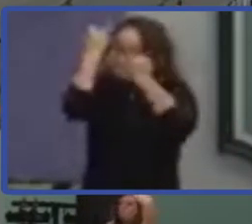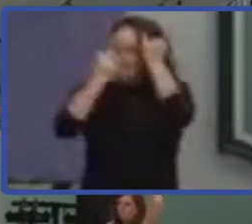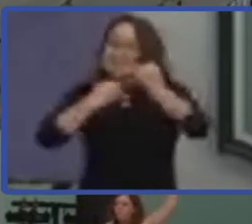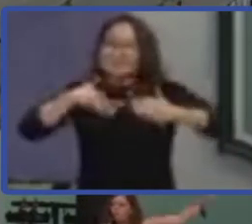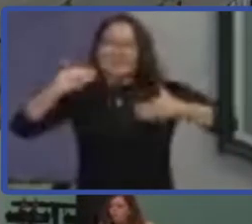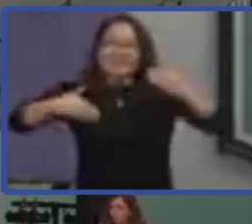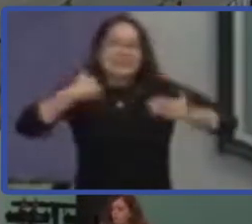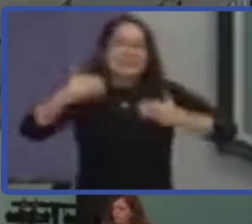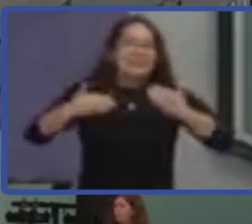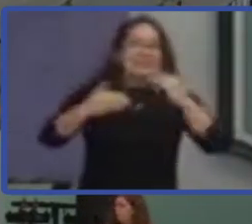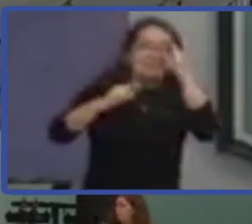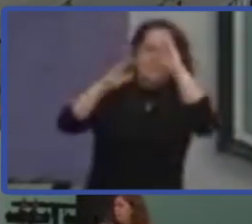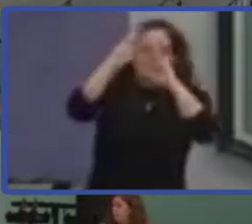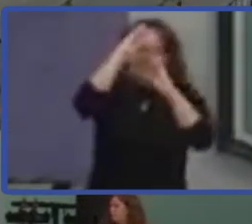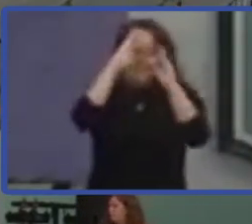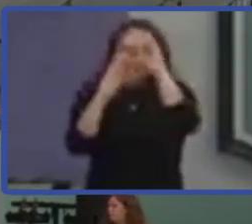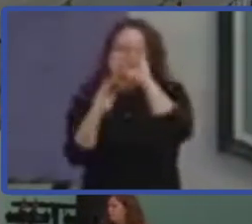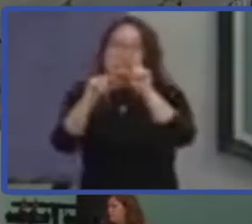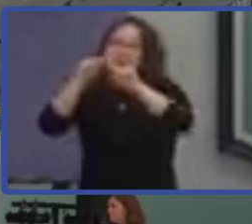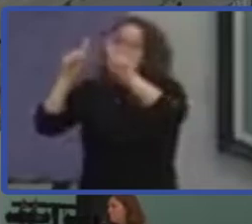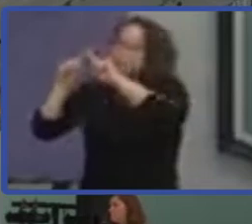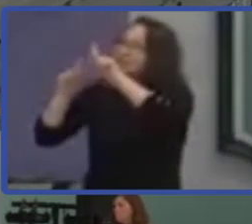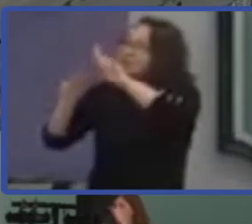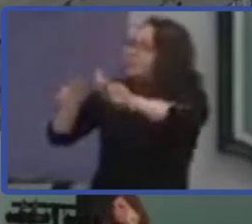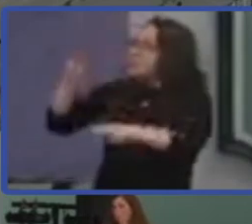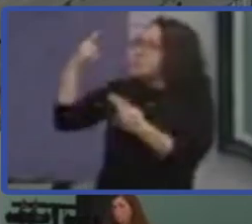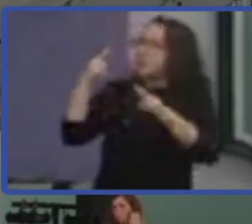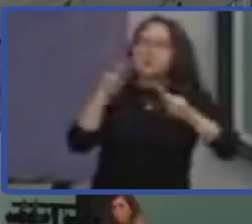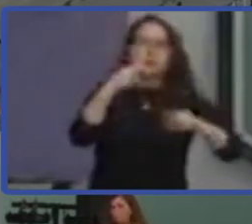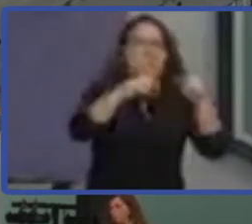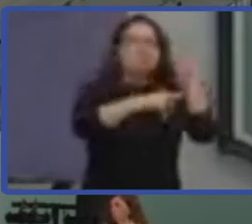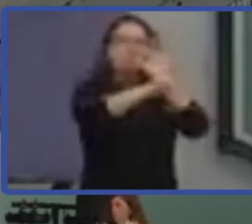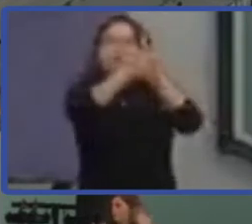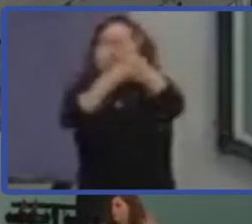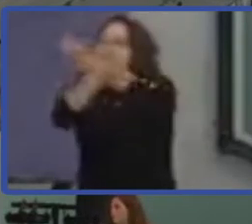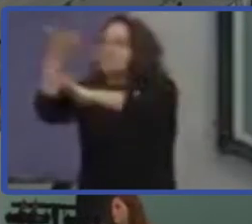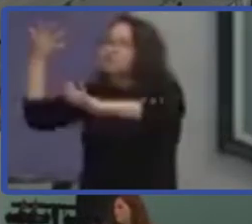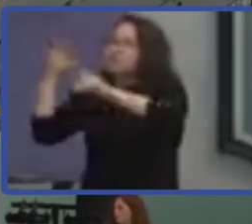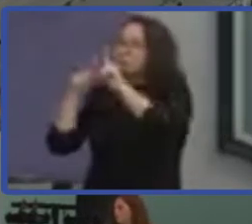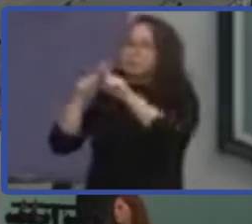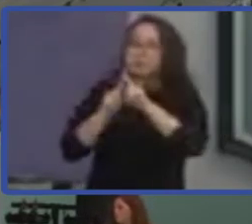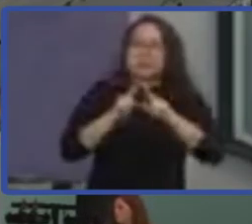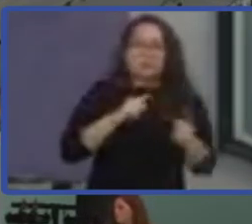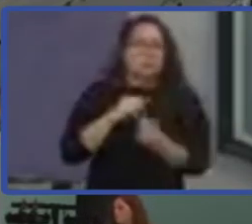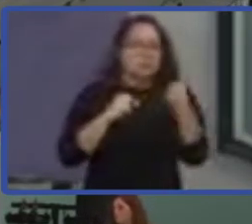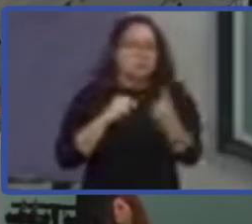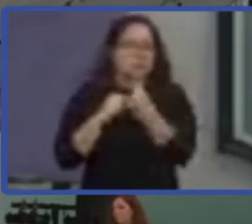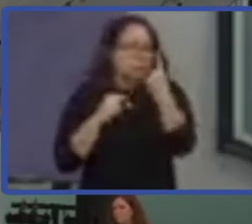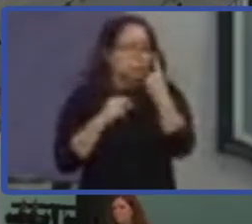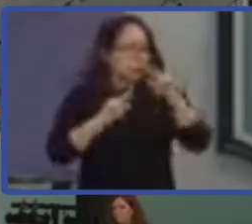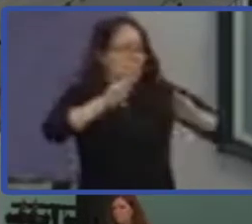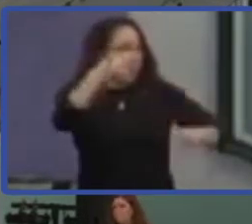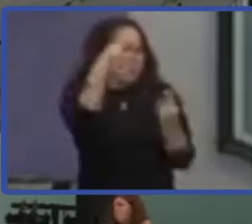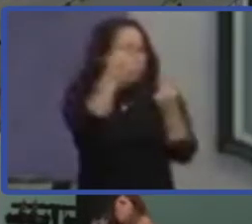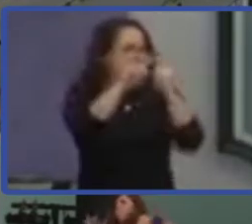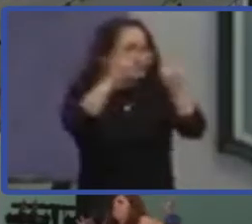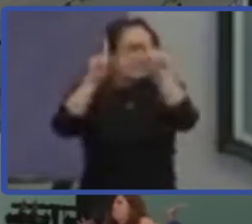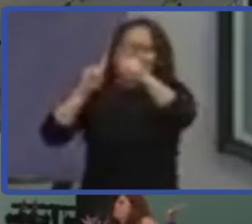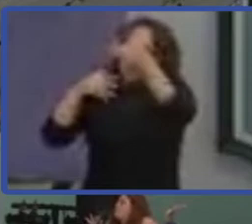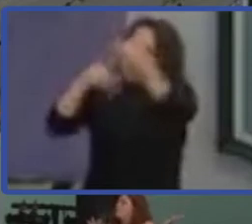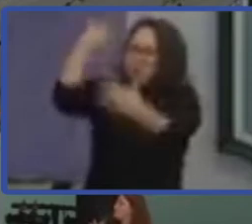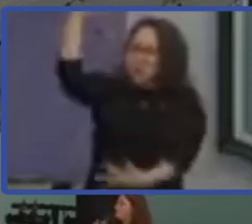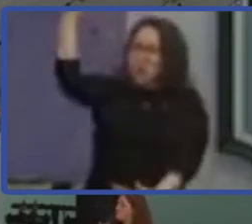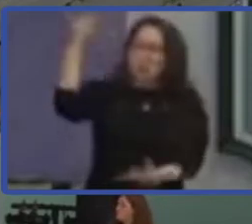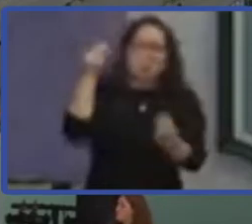un montón de universos diferentes de hecho un número infinito un infinito de universos diferentes y sin